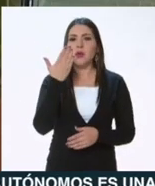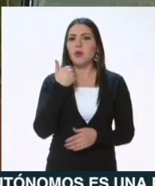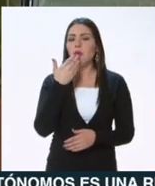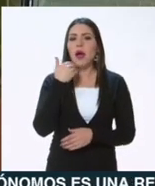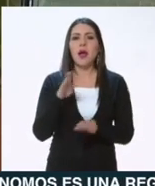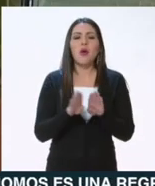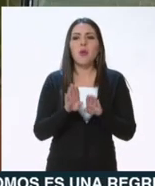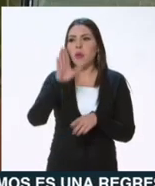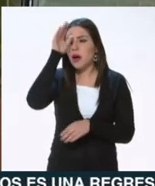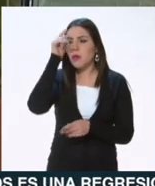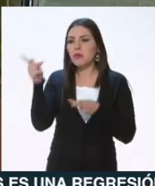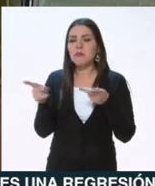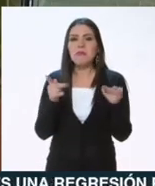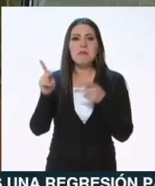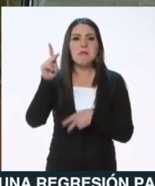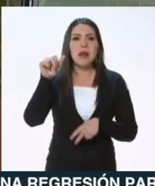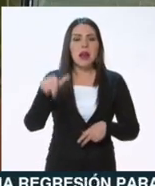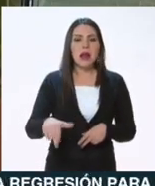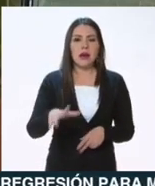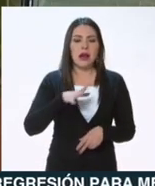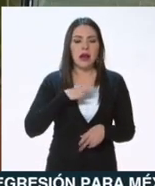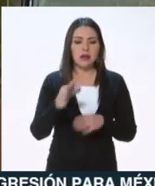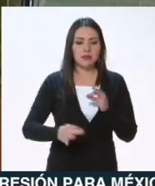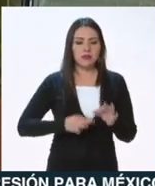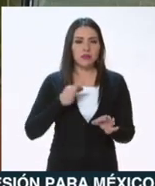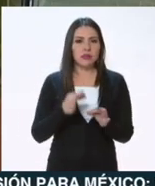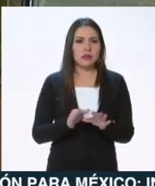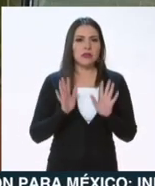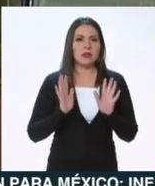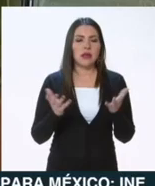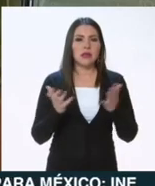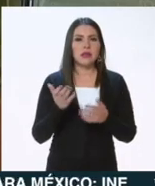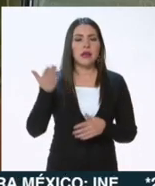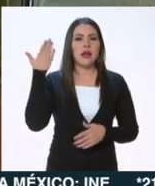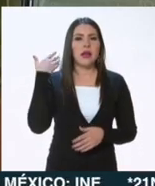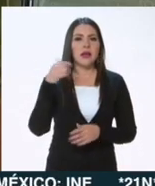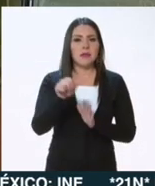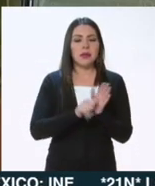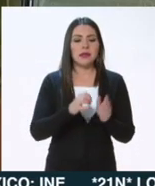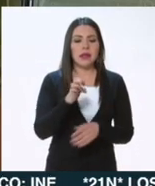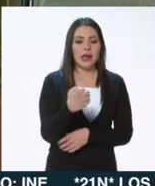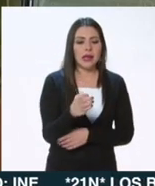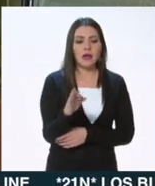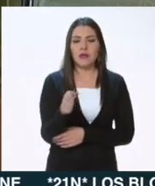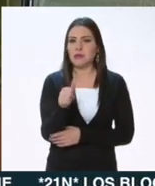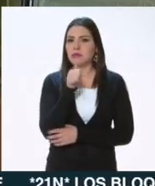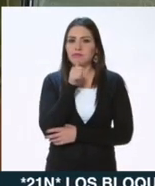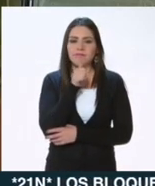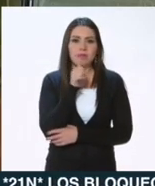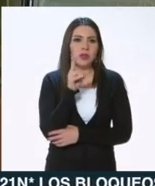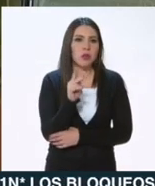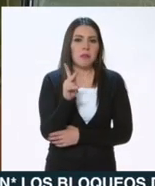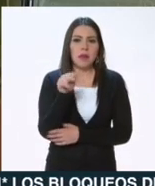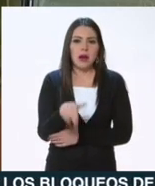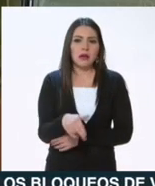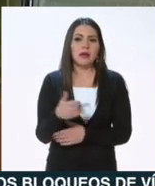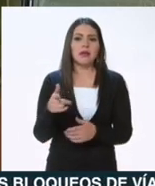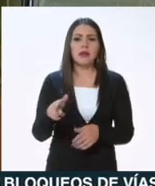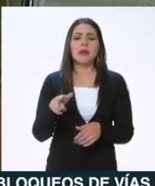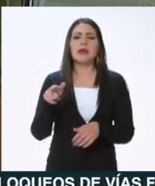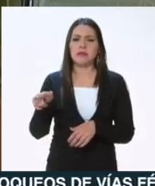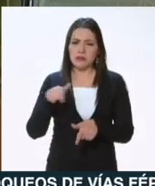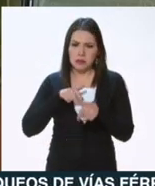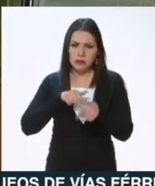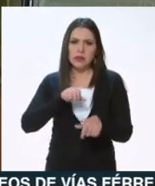combatir el delito de secuestro, ya estaba prescrito, es decir, el mes de enero y febrero no hemos tenido plan, no quiere decir que no hayan seguido